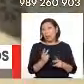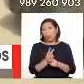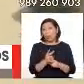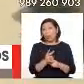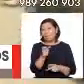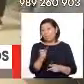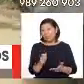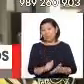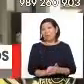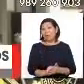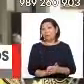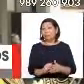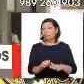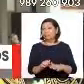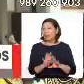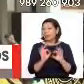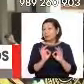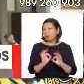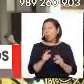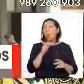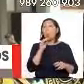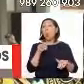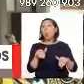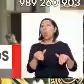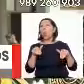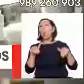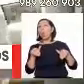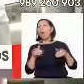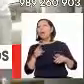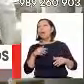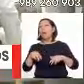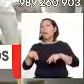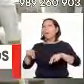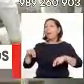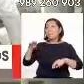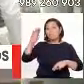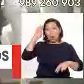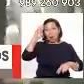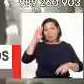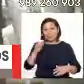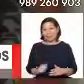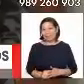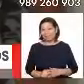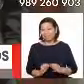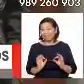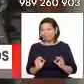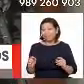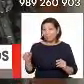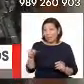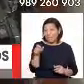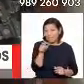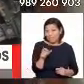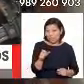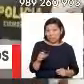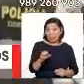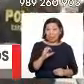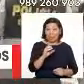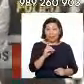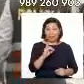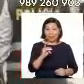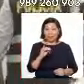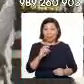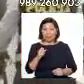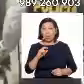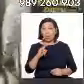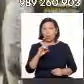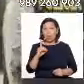seguridad, ellos están tratando siempre de eludir a la justicia. En esta intervención participó personal de la DIRINCRI,